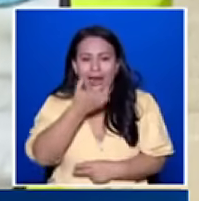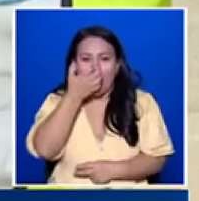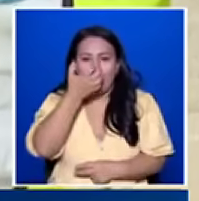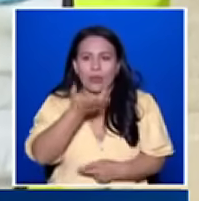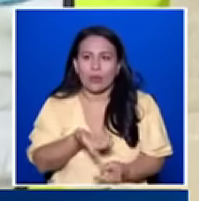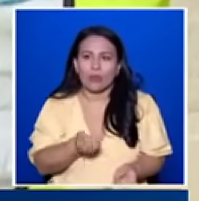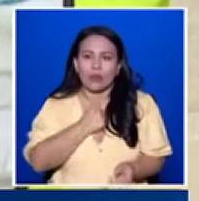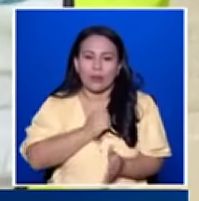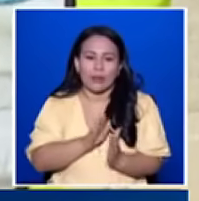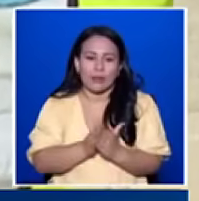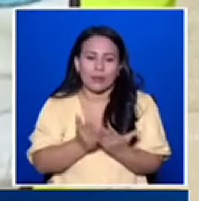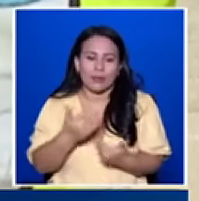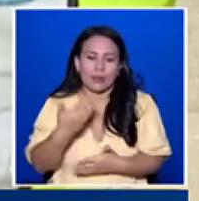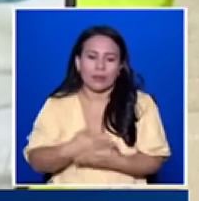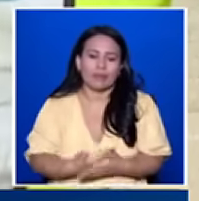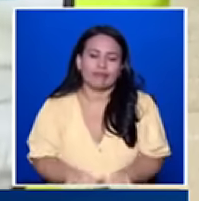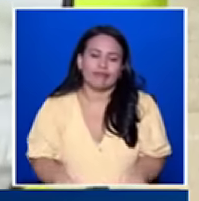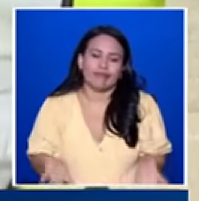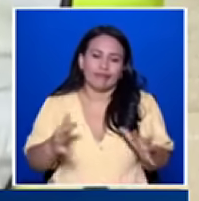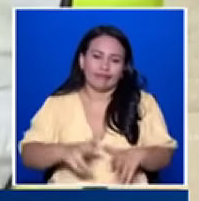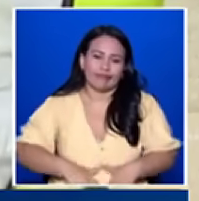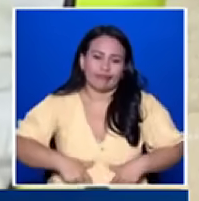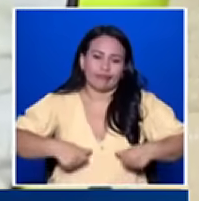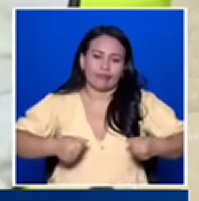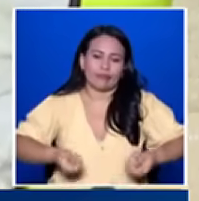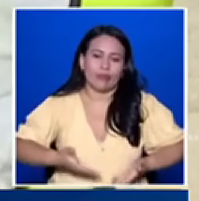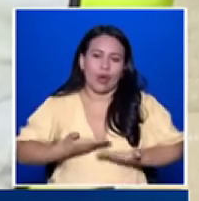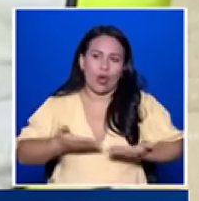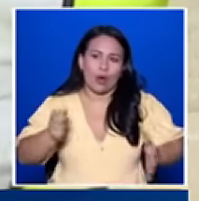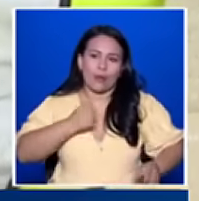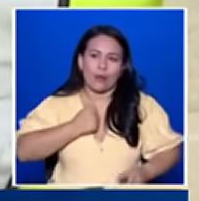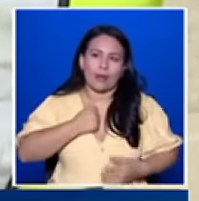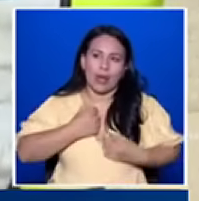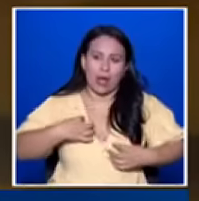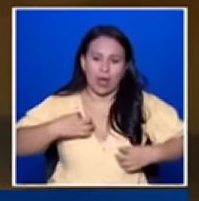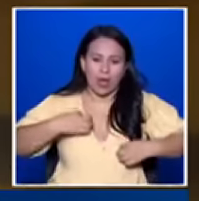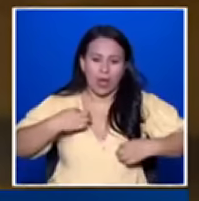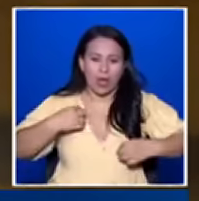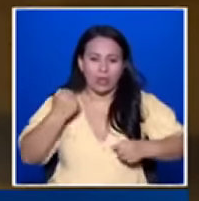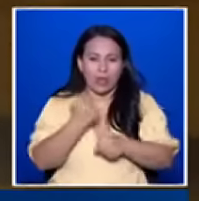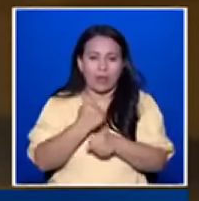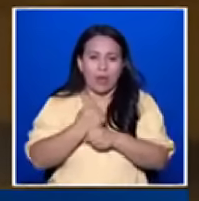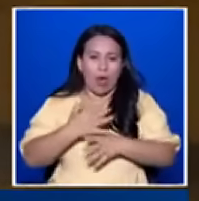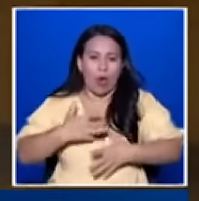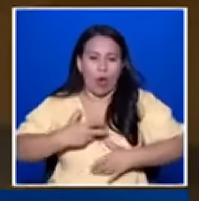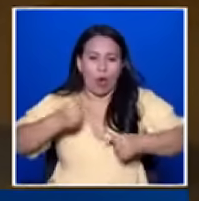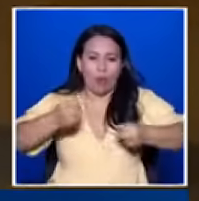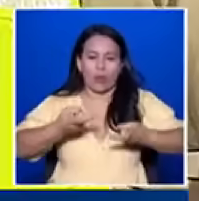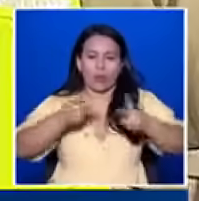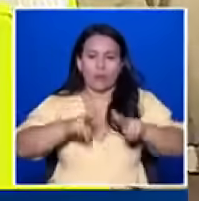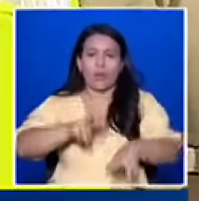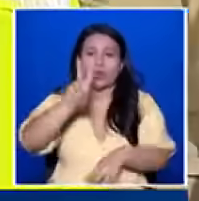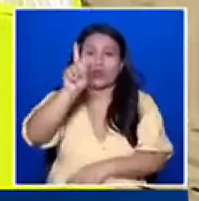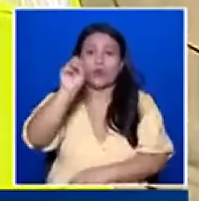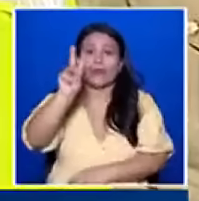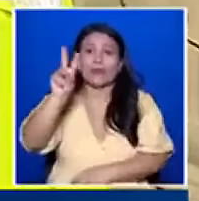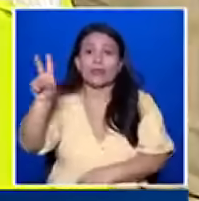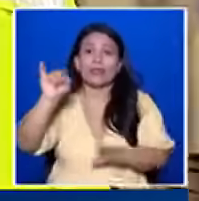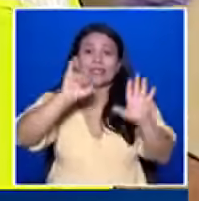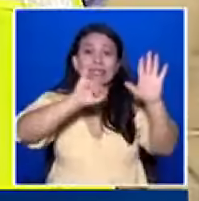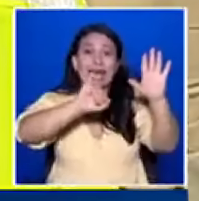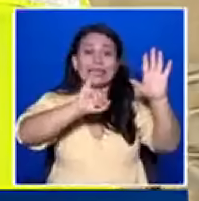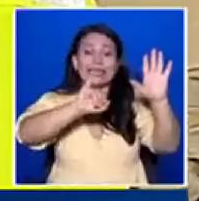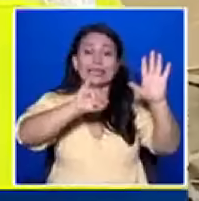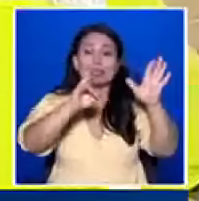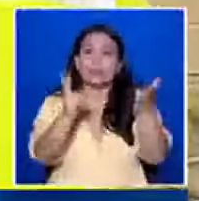los celulares y cosas del trabajo también. En 2022 se reportaron al menos 6